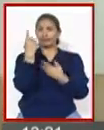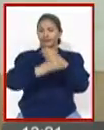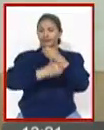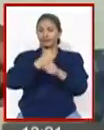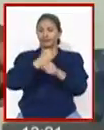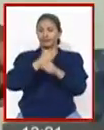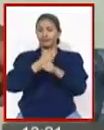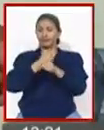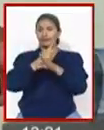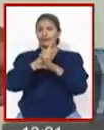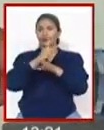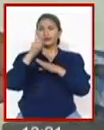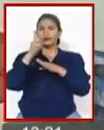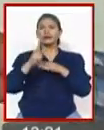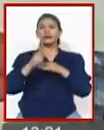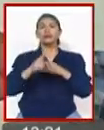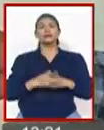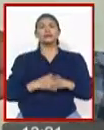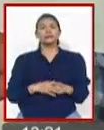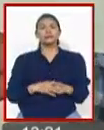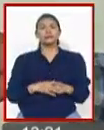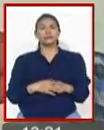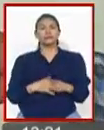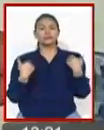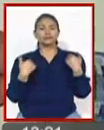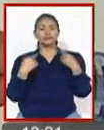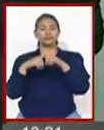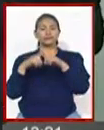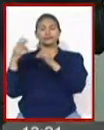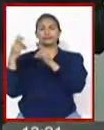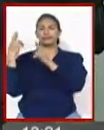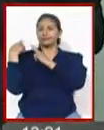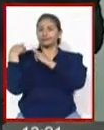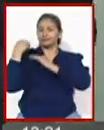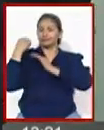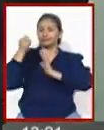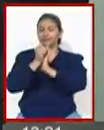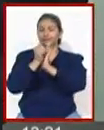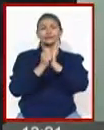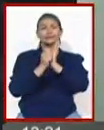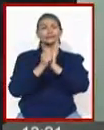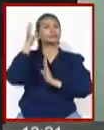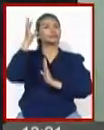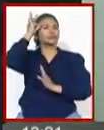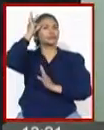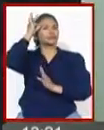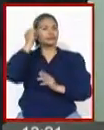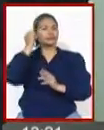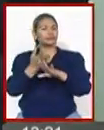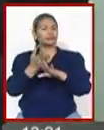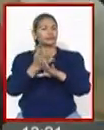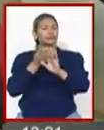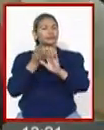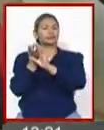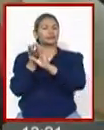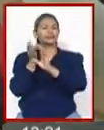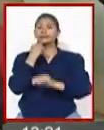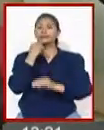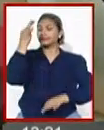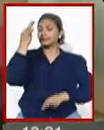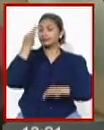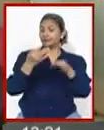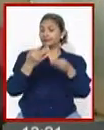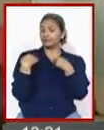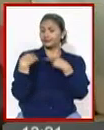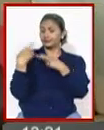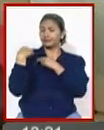ejercicio profesional, de los cuales hemos ocupado diferentes cargos. El jurista, como ex fiscal de la Unidad Anticorrupción de la ciudad, anunció que si llega a ocupar